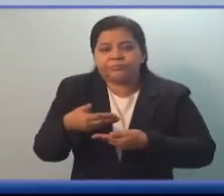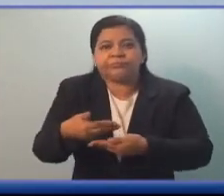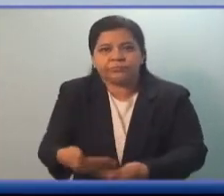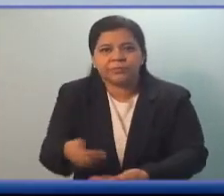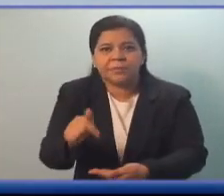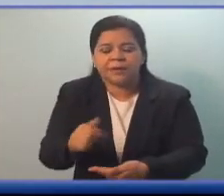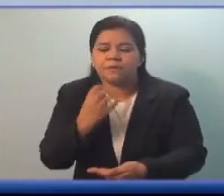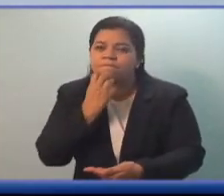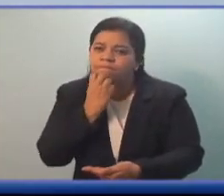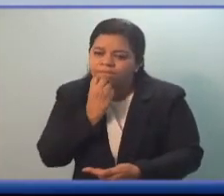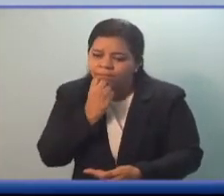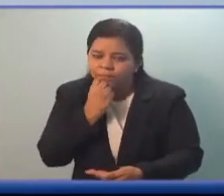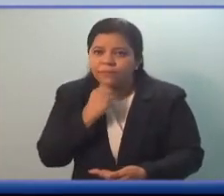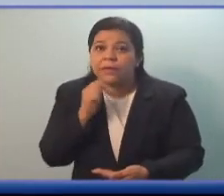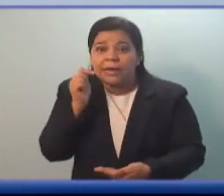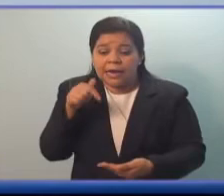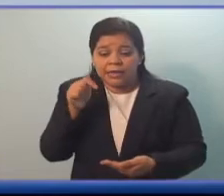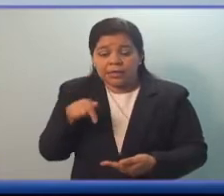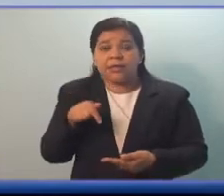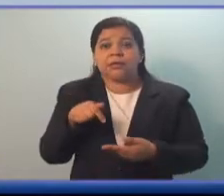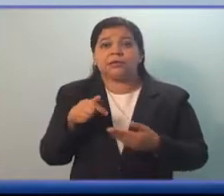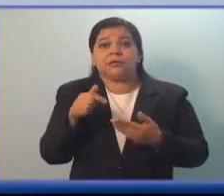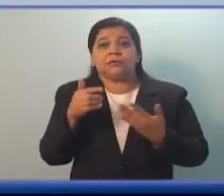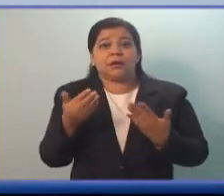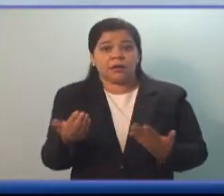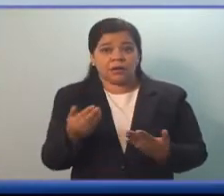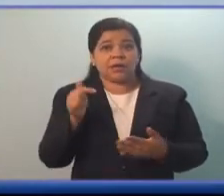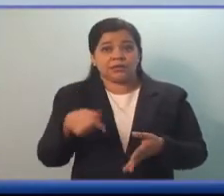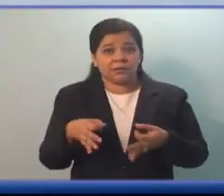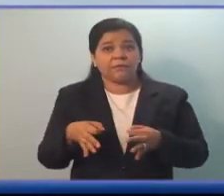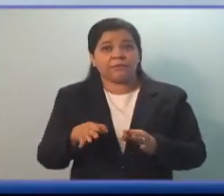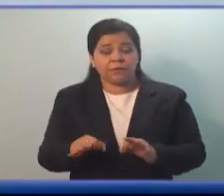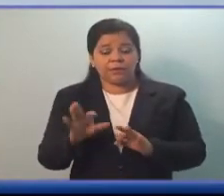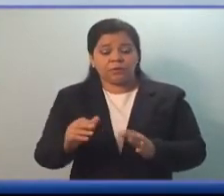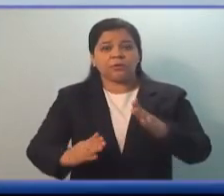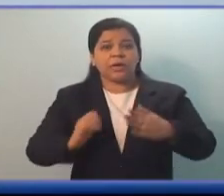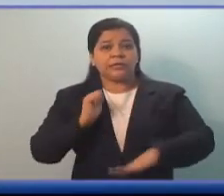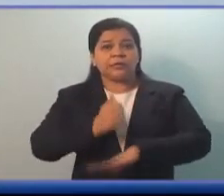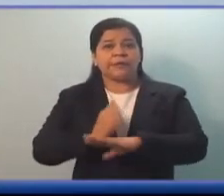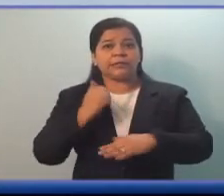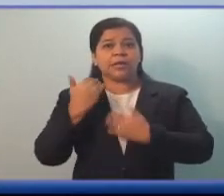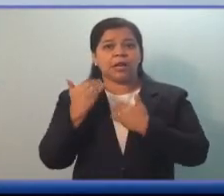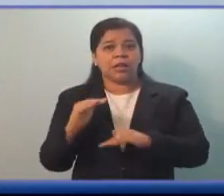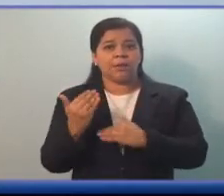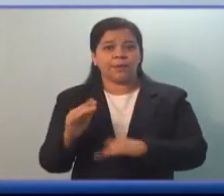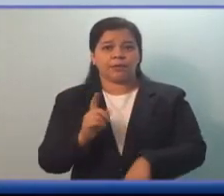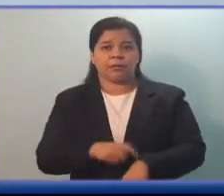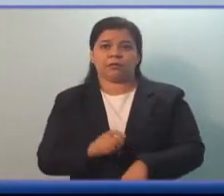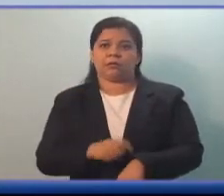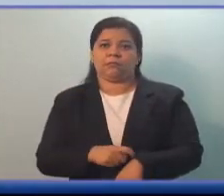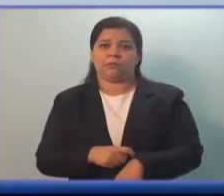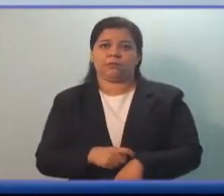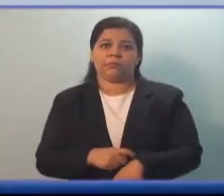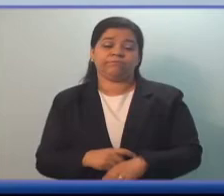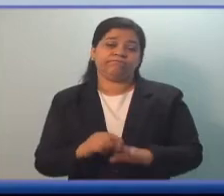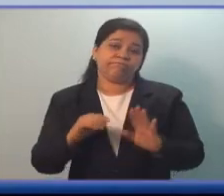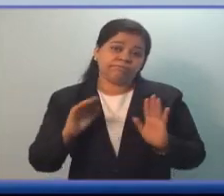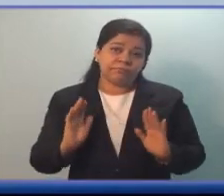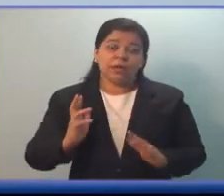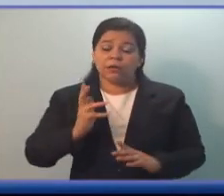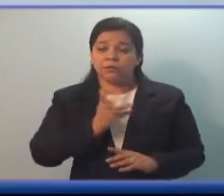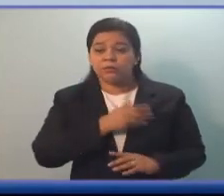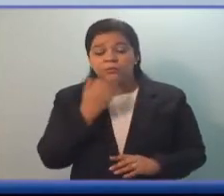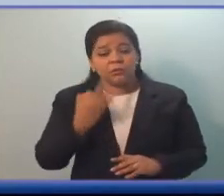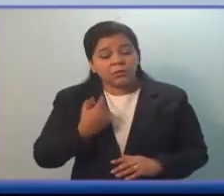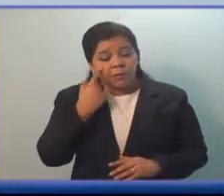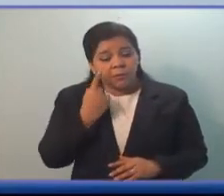se llama la sentencia diferida porque le está dando, ¿verdad?, un plazo a la sentencia. Habría que ver